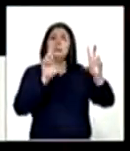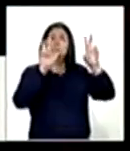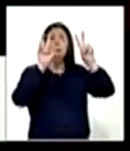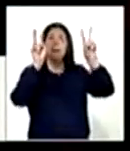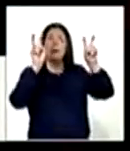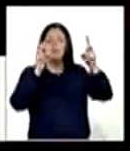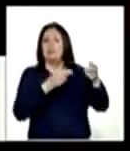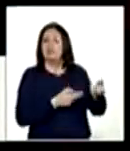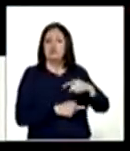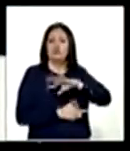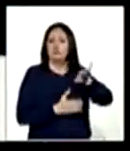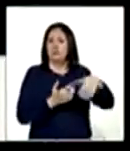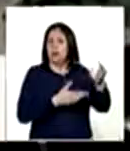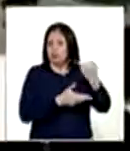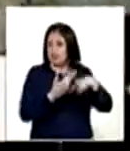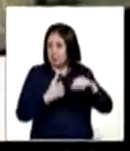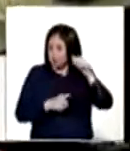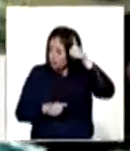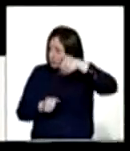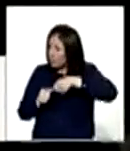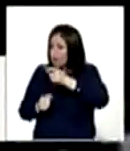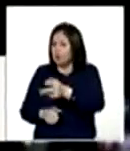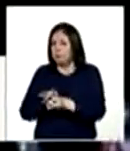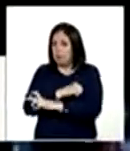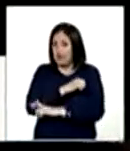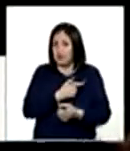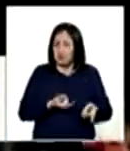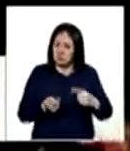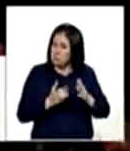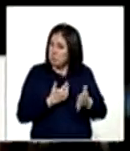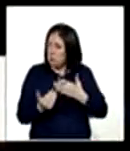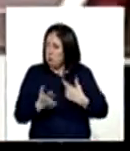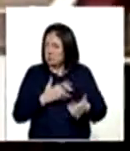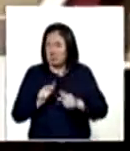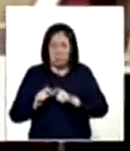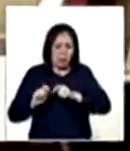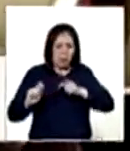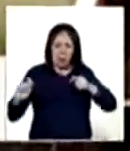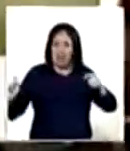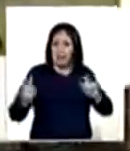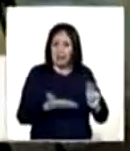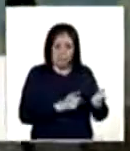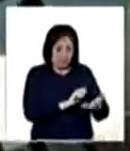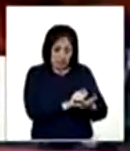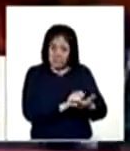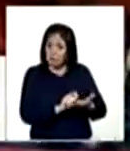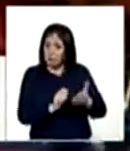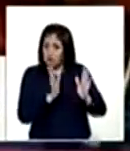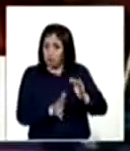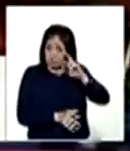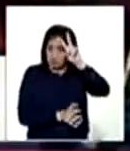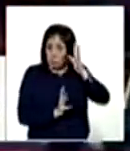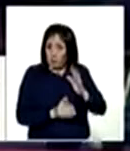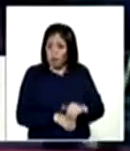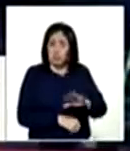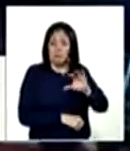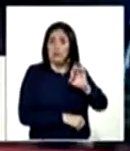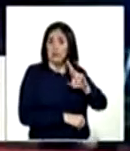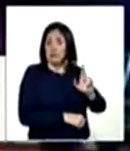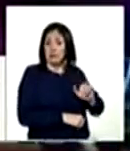ese vals que nos recuerda a nuestro país a pesar de la distancia, compuesta por el también escritor peruano César